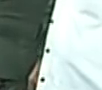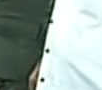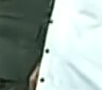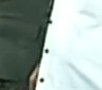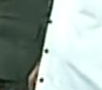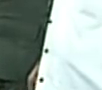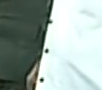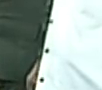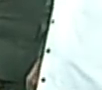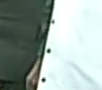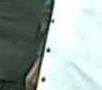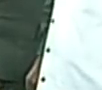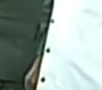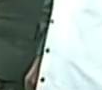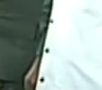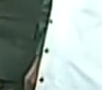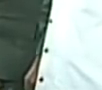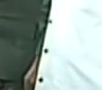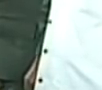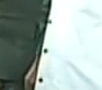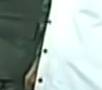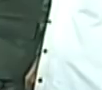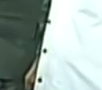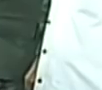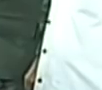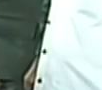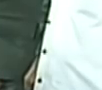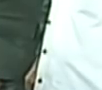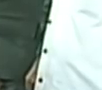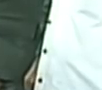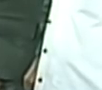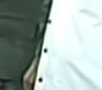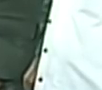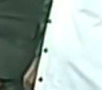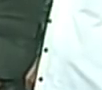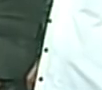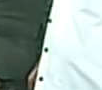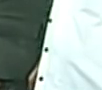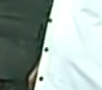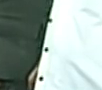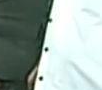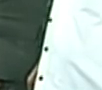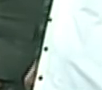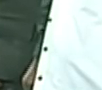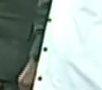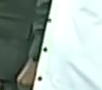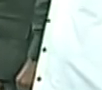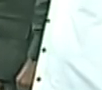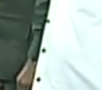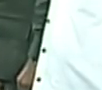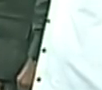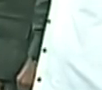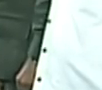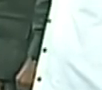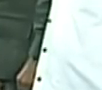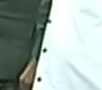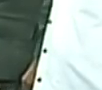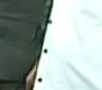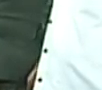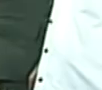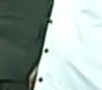protocolos de contención sanitaria ante la confirmación de los dos primeros casos de contagios con el COVID-19